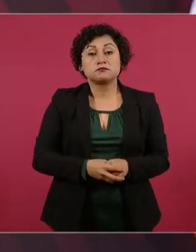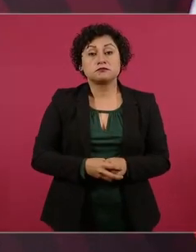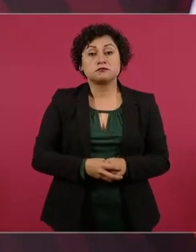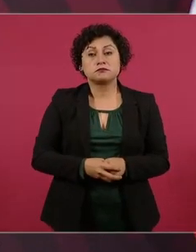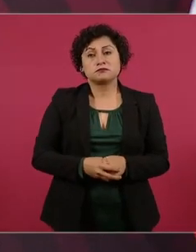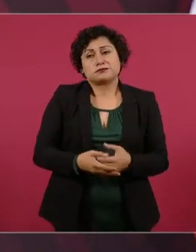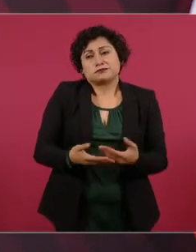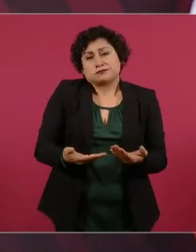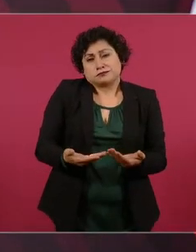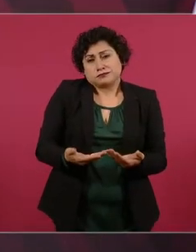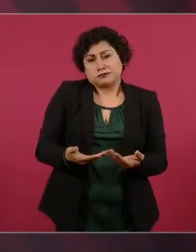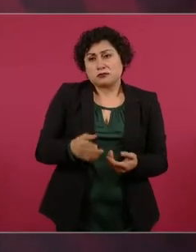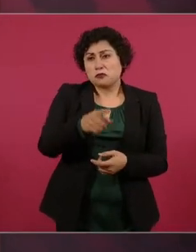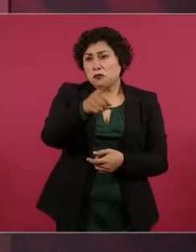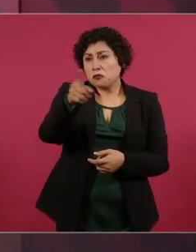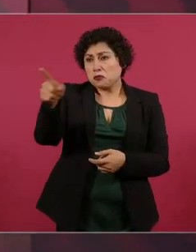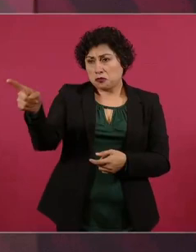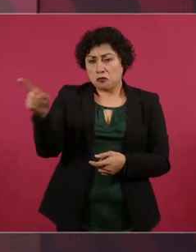tienen la posibilidad